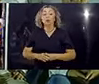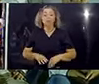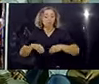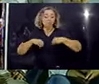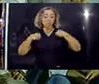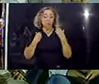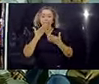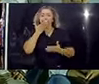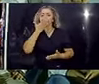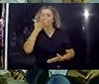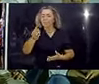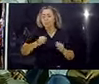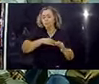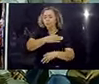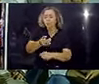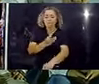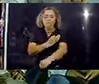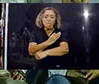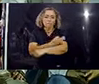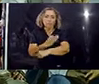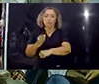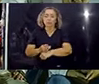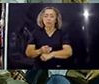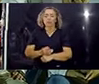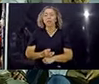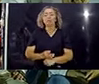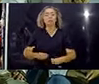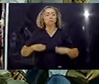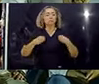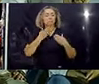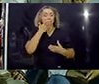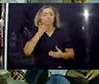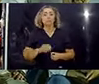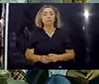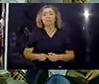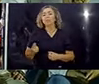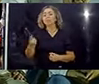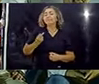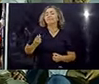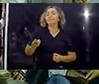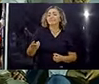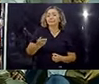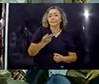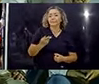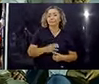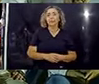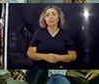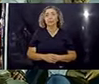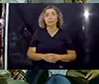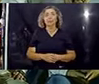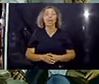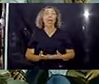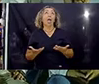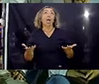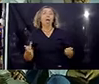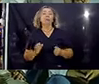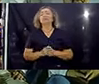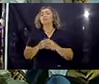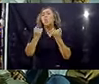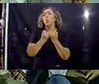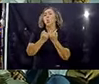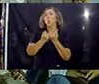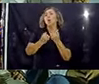familias Yucatecas qué es lo que necesita el sur de Mérida pues lo que tienen otros lugares de